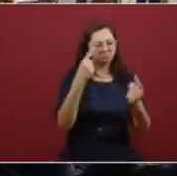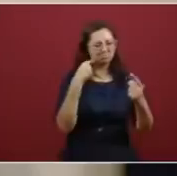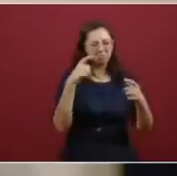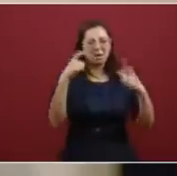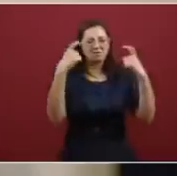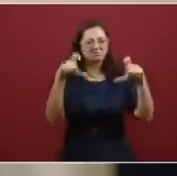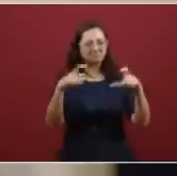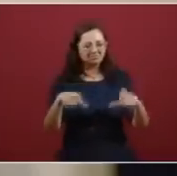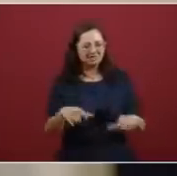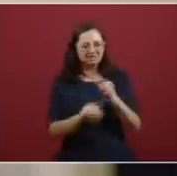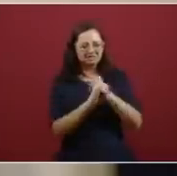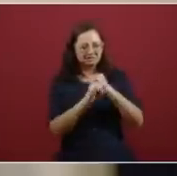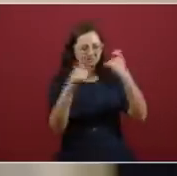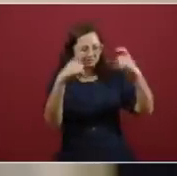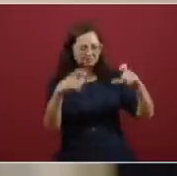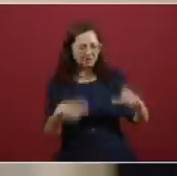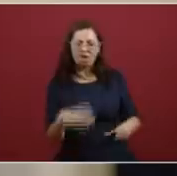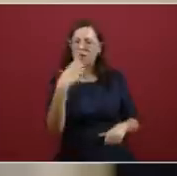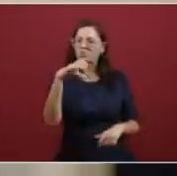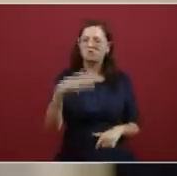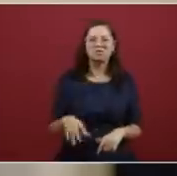del Pacto Global de Migración.